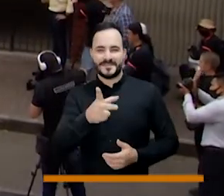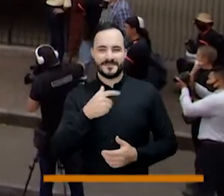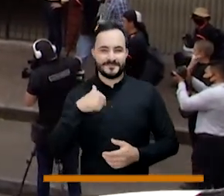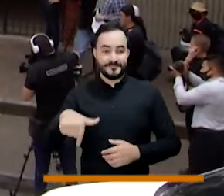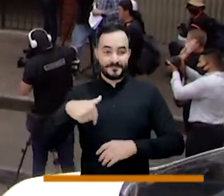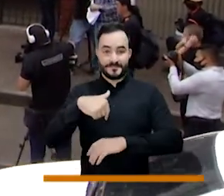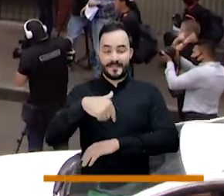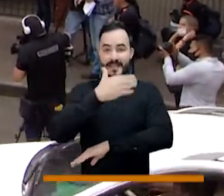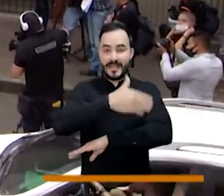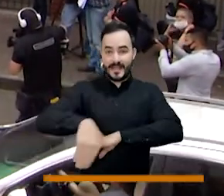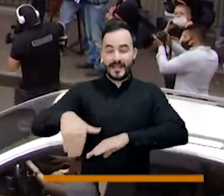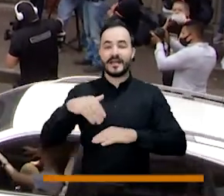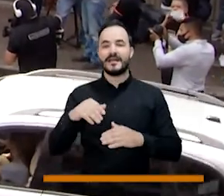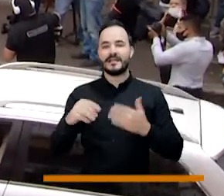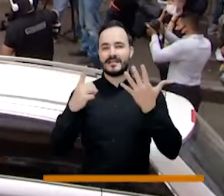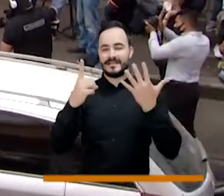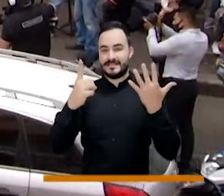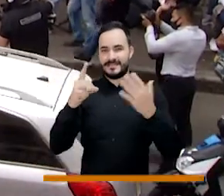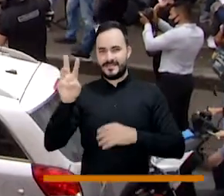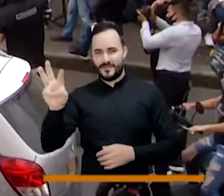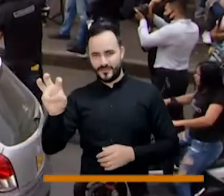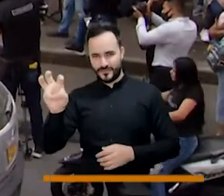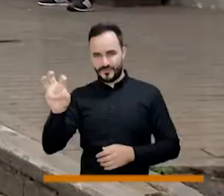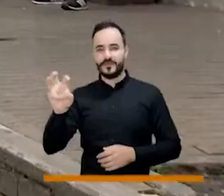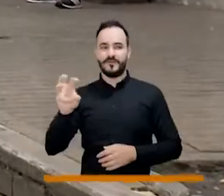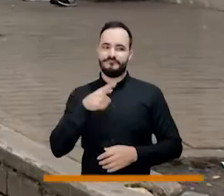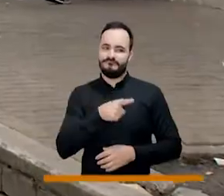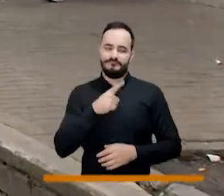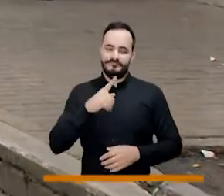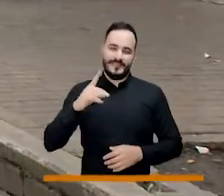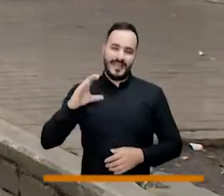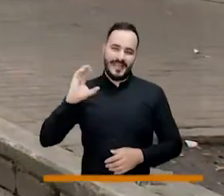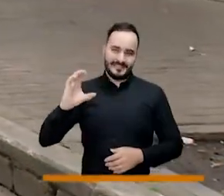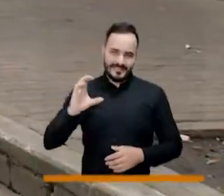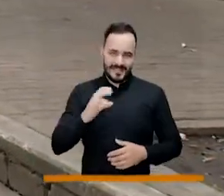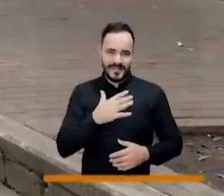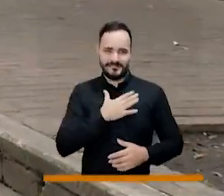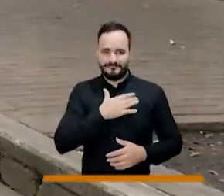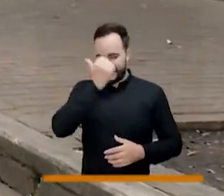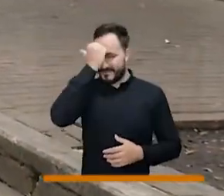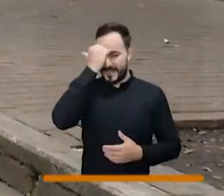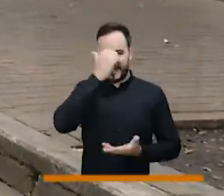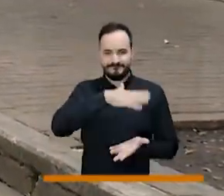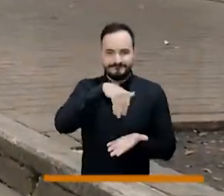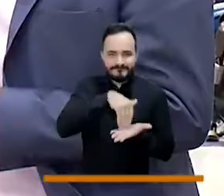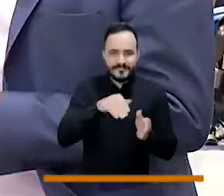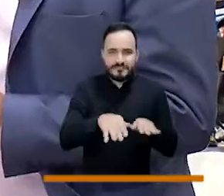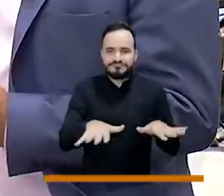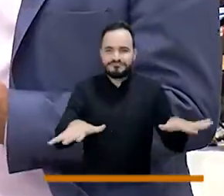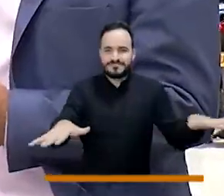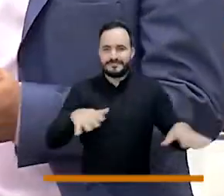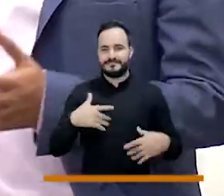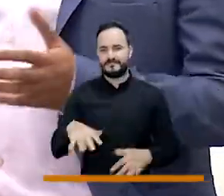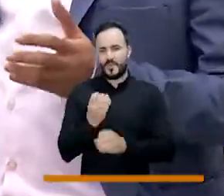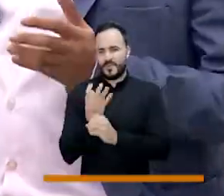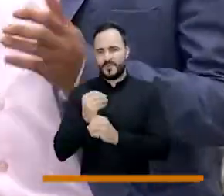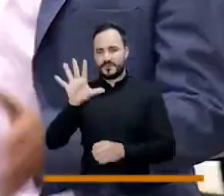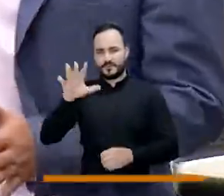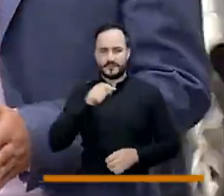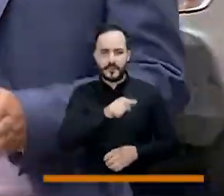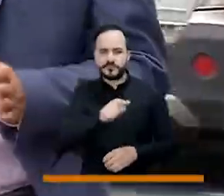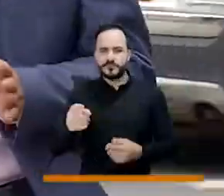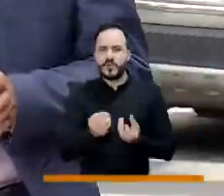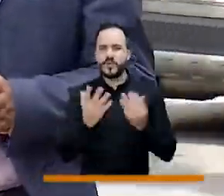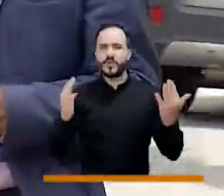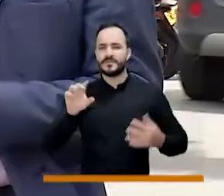Katherine, estamos en la carrera 68. La 68. Corazón de Castilla, corazón de la comuna 5. Una comuna con un poco